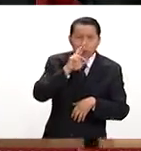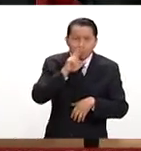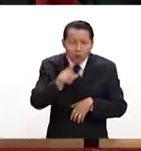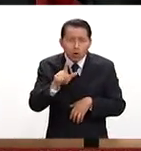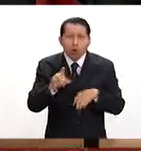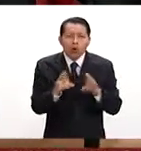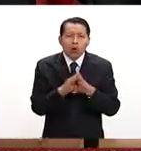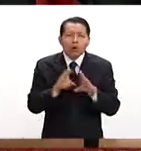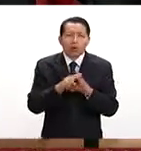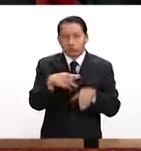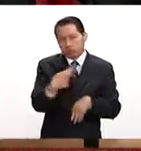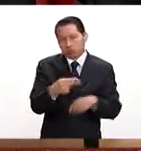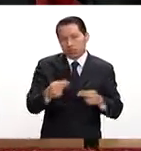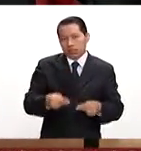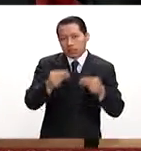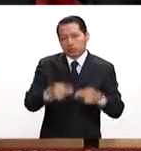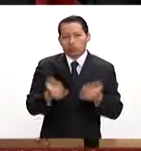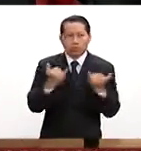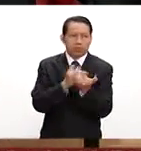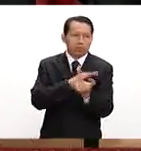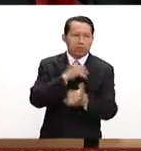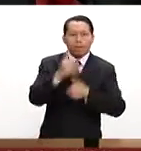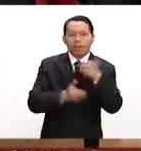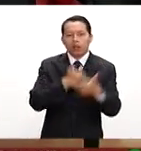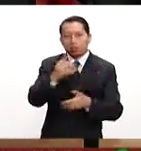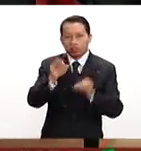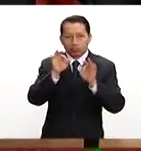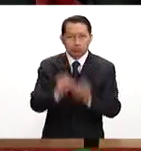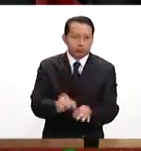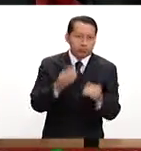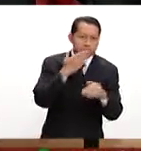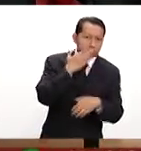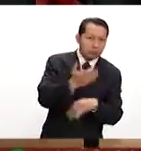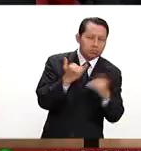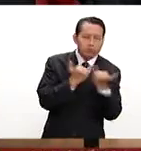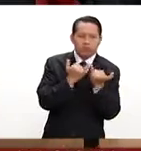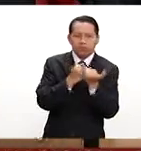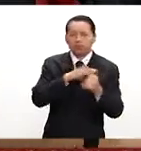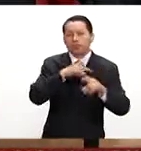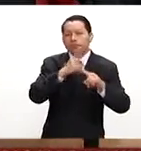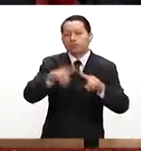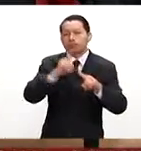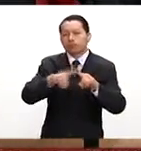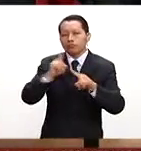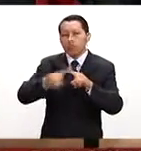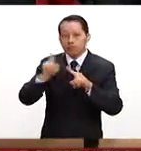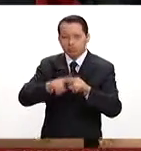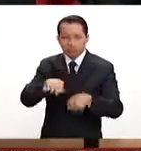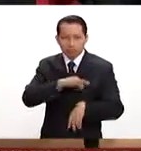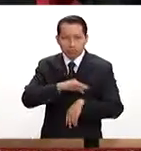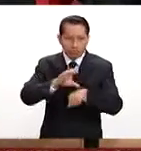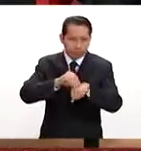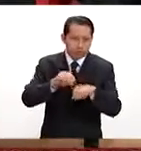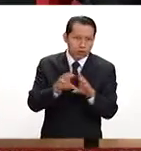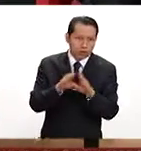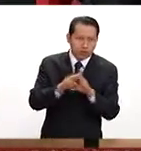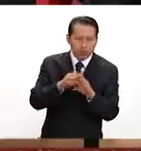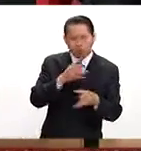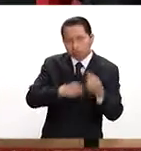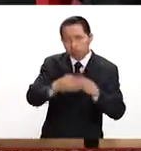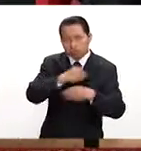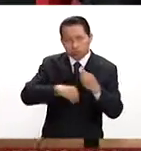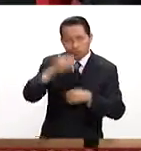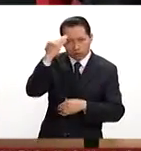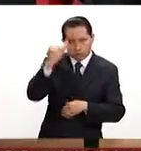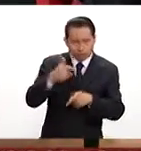mejor sus negocios, de manera que tengan procesos formalizados, que tengan una serie de características que les van a permitir subsistir en el